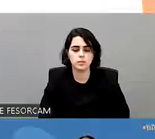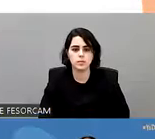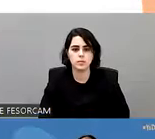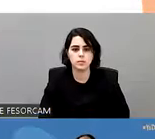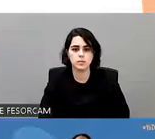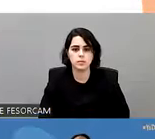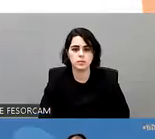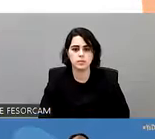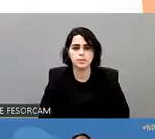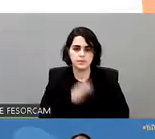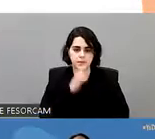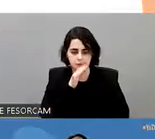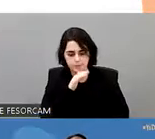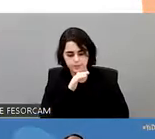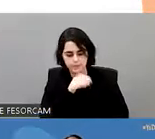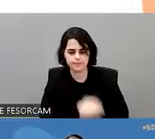Ahora.